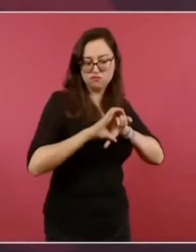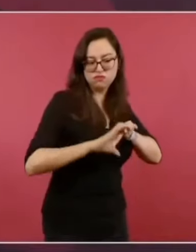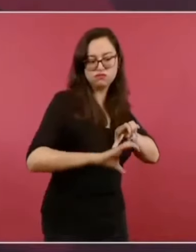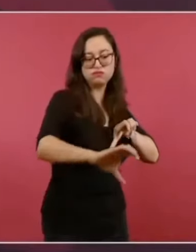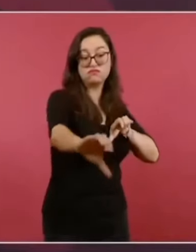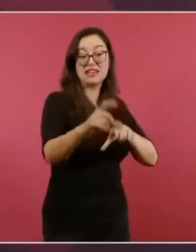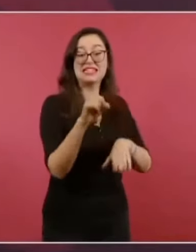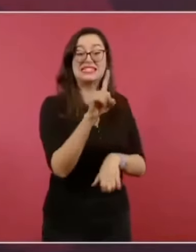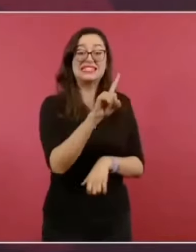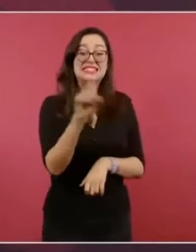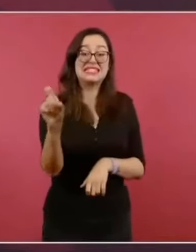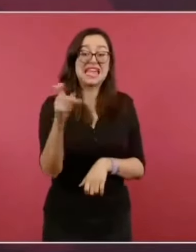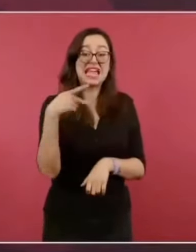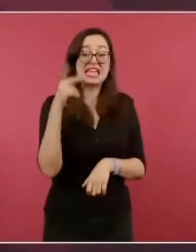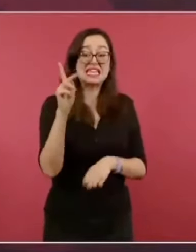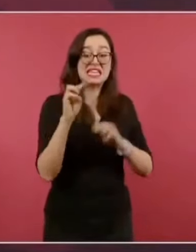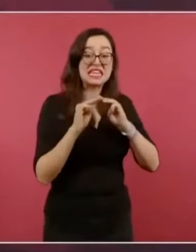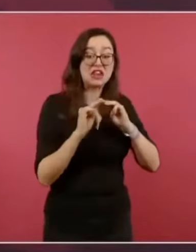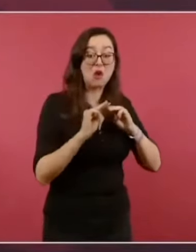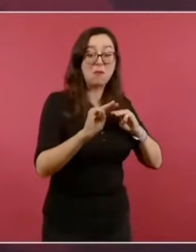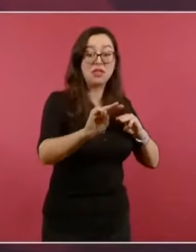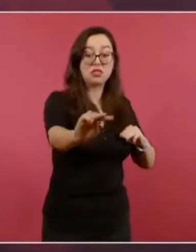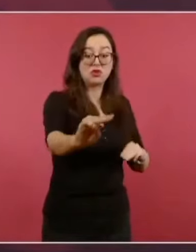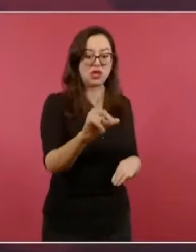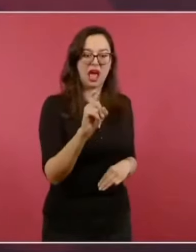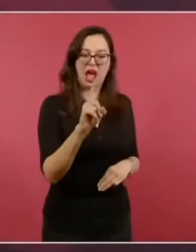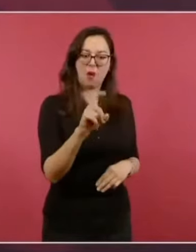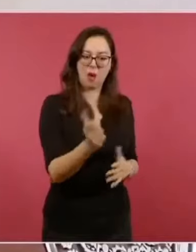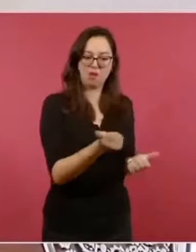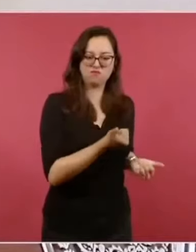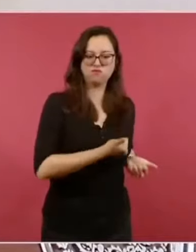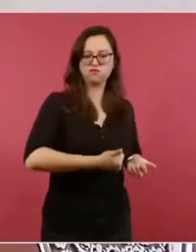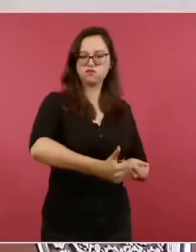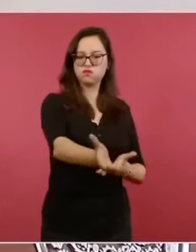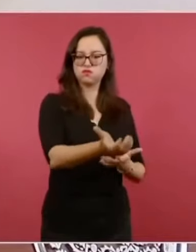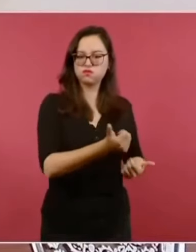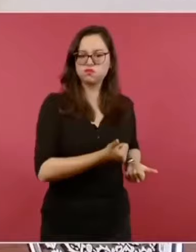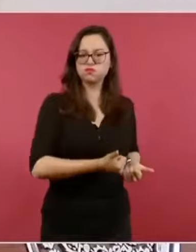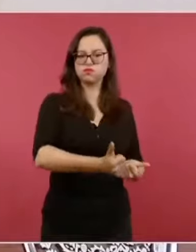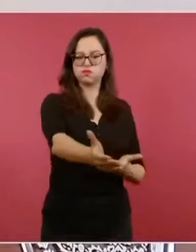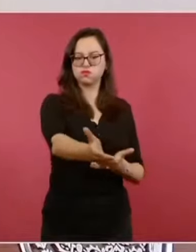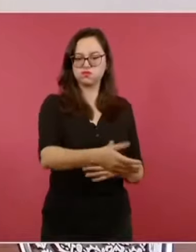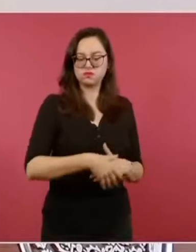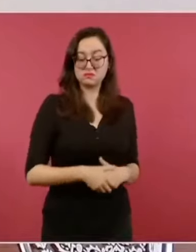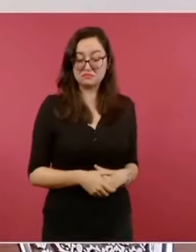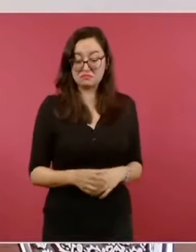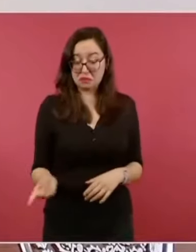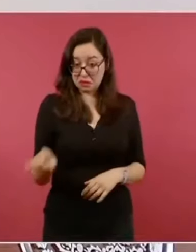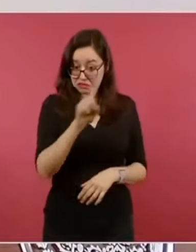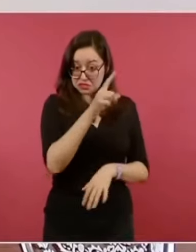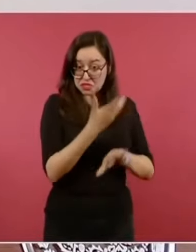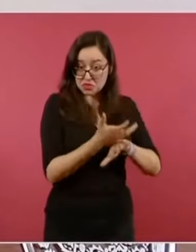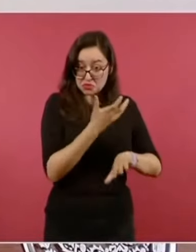llevar agua de una presa a una ciudad de Estados Unidos